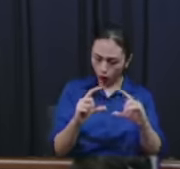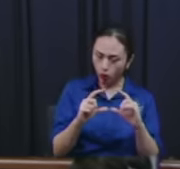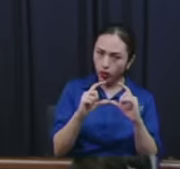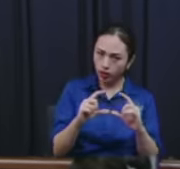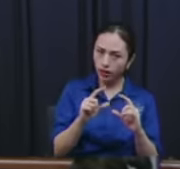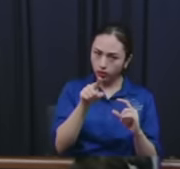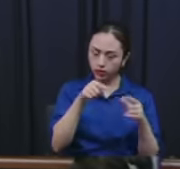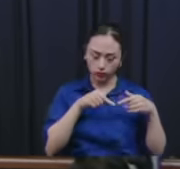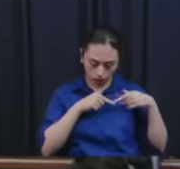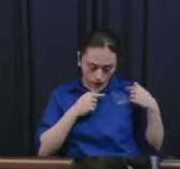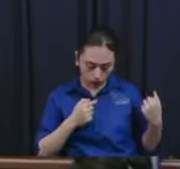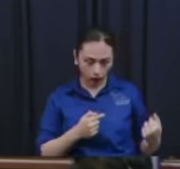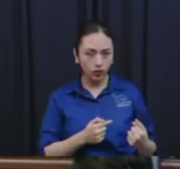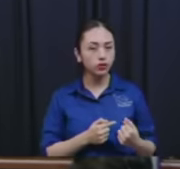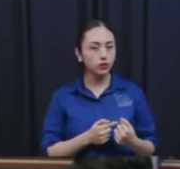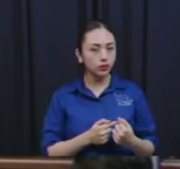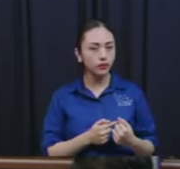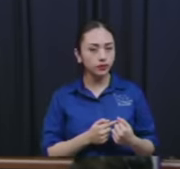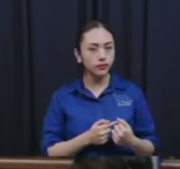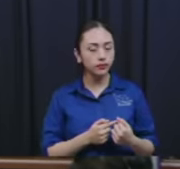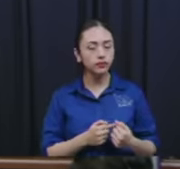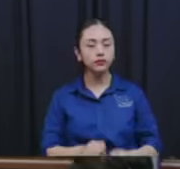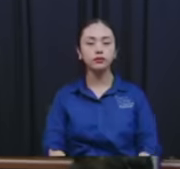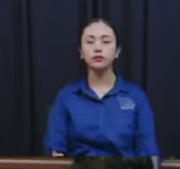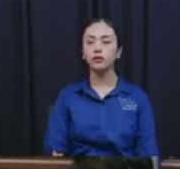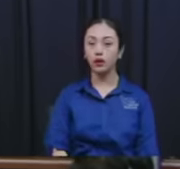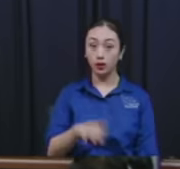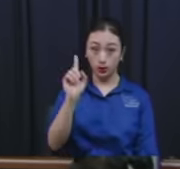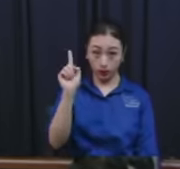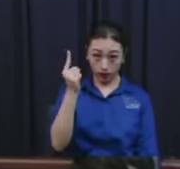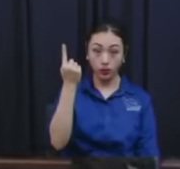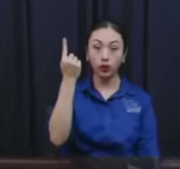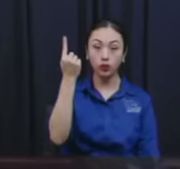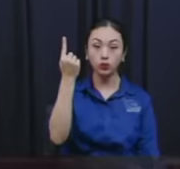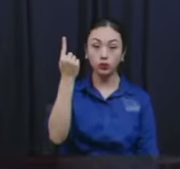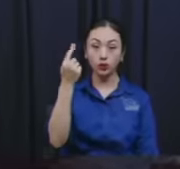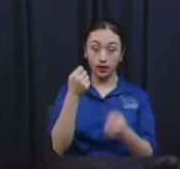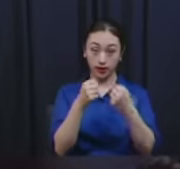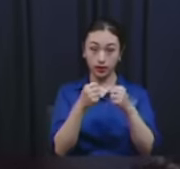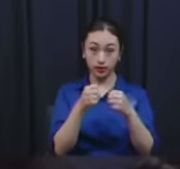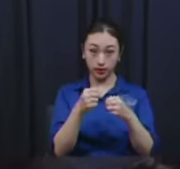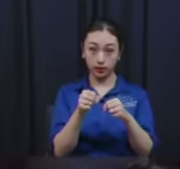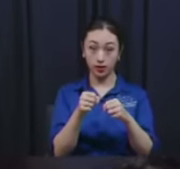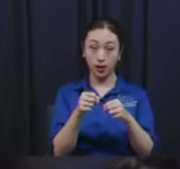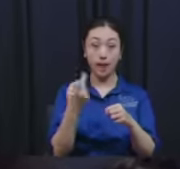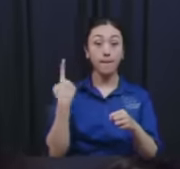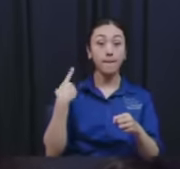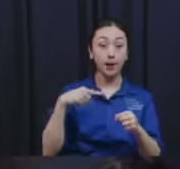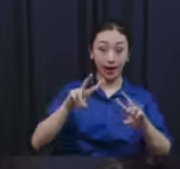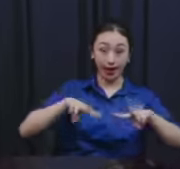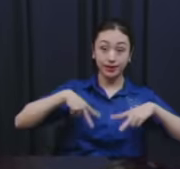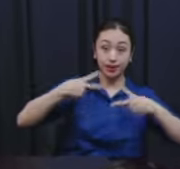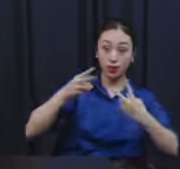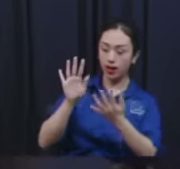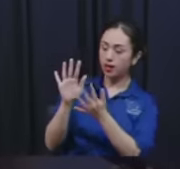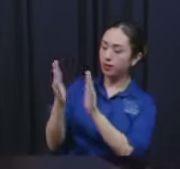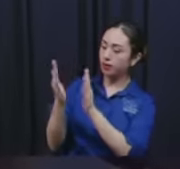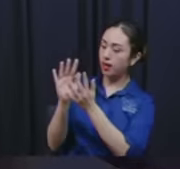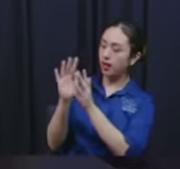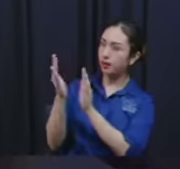tu corazón porque lo que primero tenemos hacer es para recuperar la semejanza es empezar en